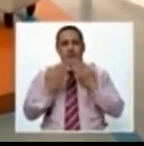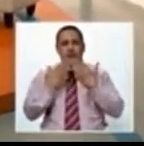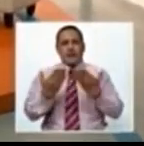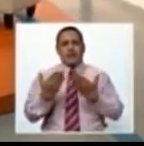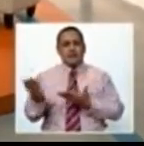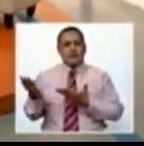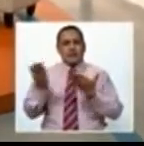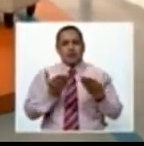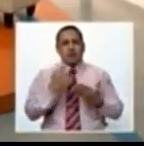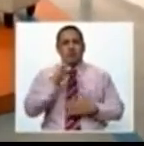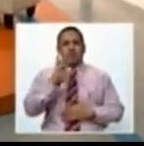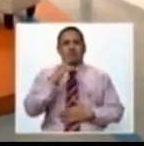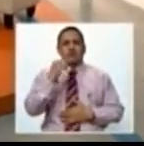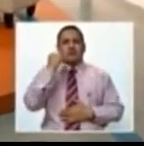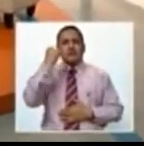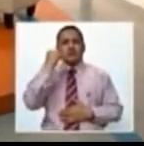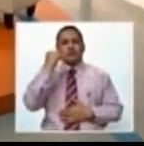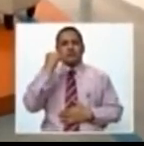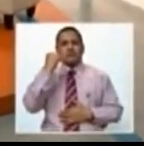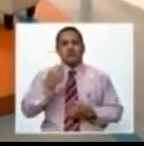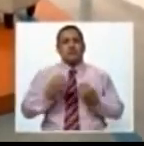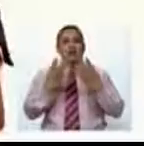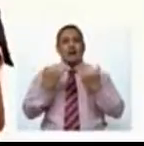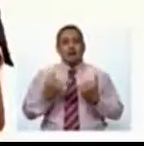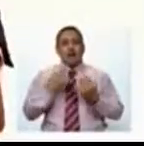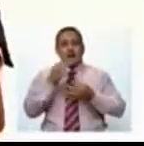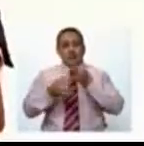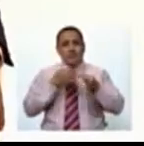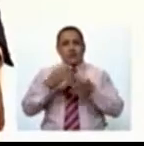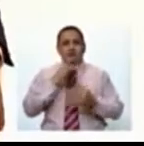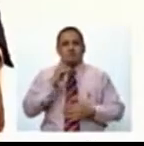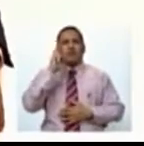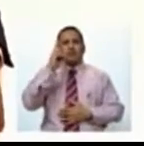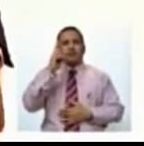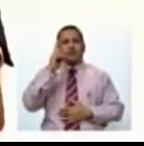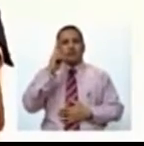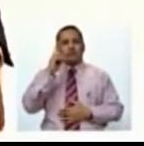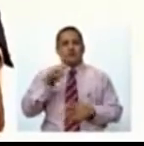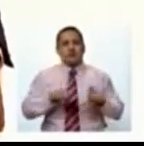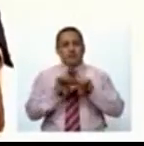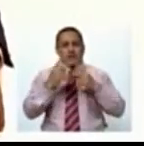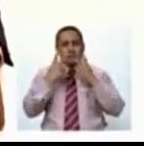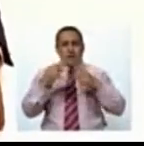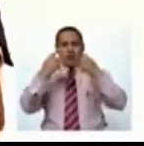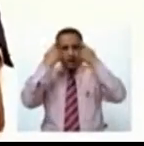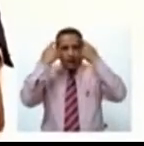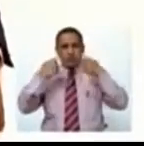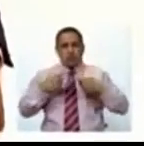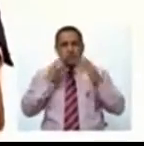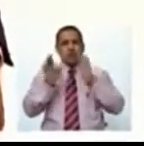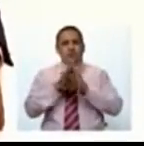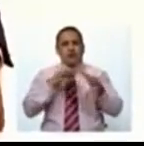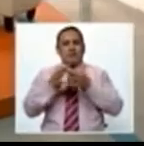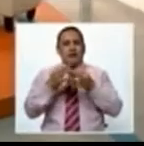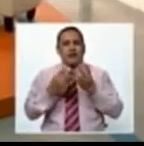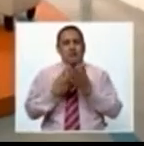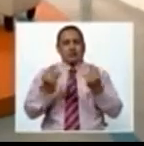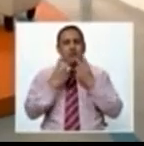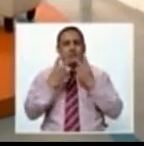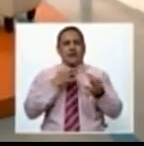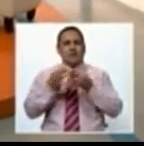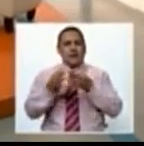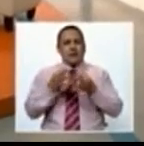Bienvenido a Tus Derechos. Bueno, usted además también es profesor, así que viene muy a cuento su presencia para que nos explique,